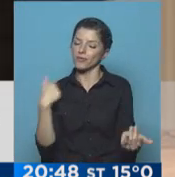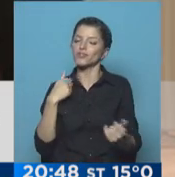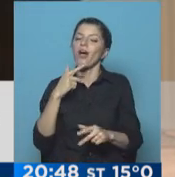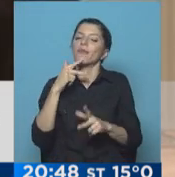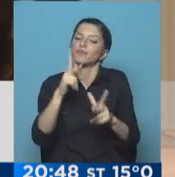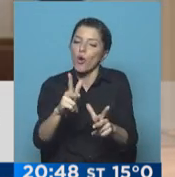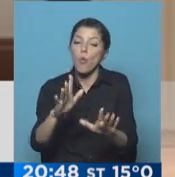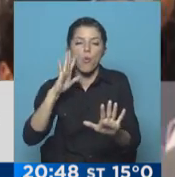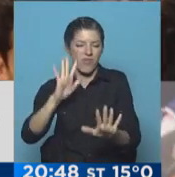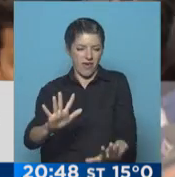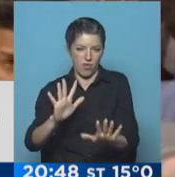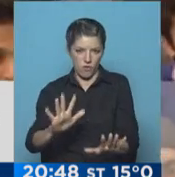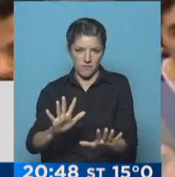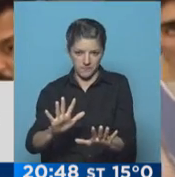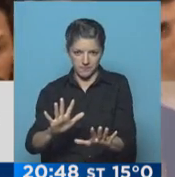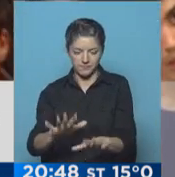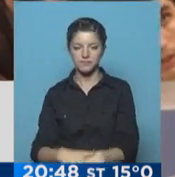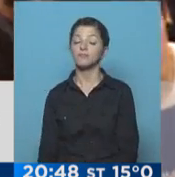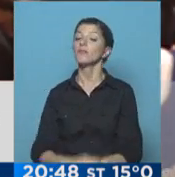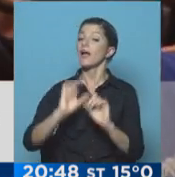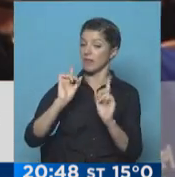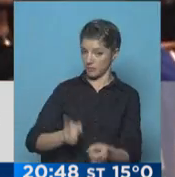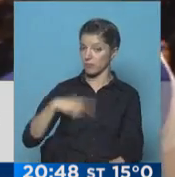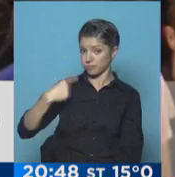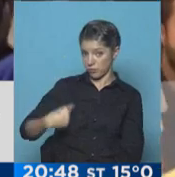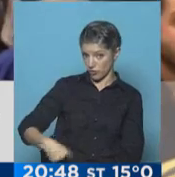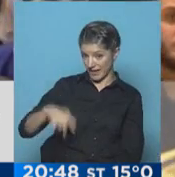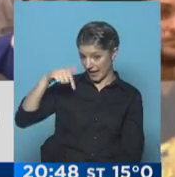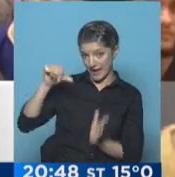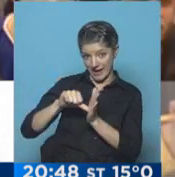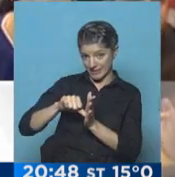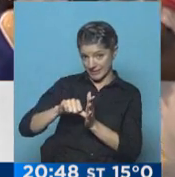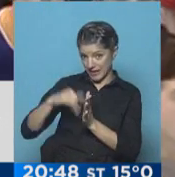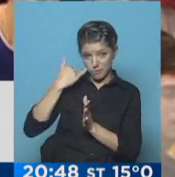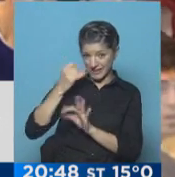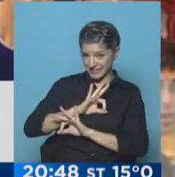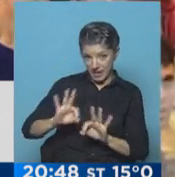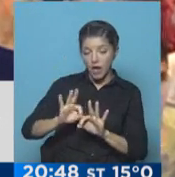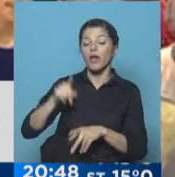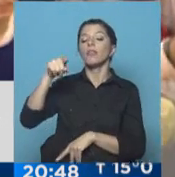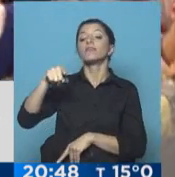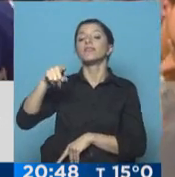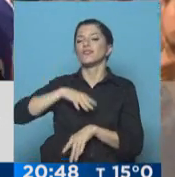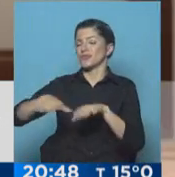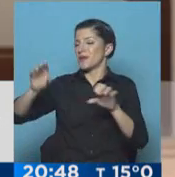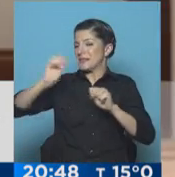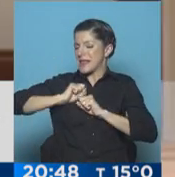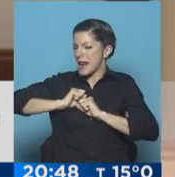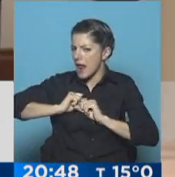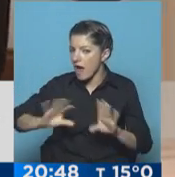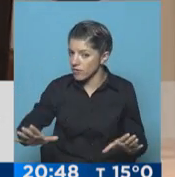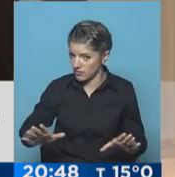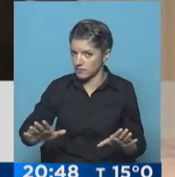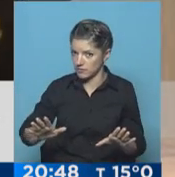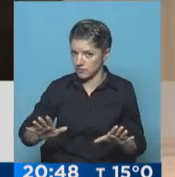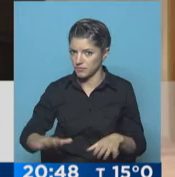cuidado y cosas que han sucedido también ya en el país. Hechos graves que también han sucedido en